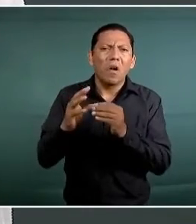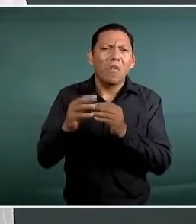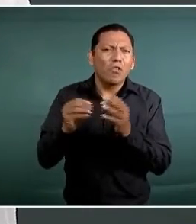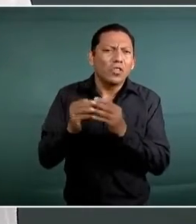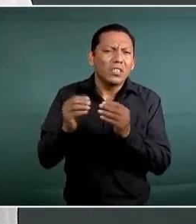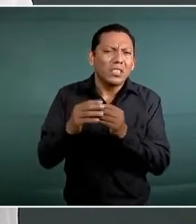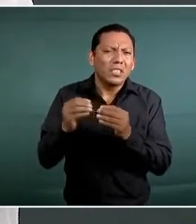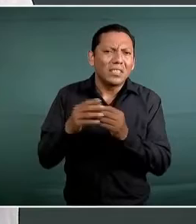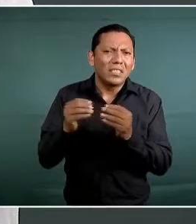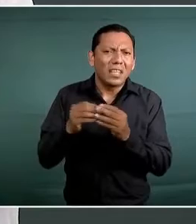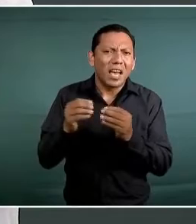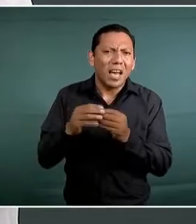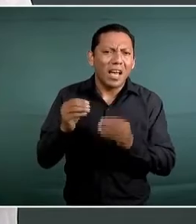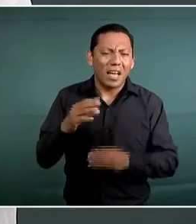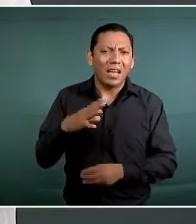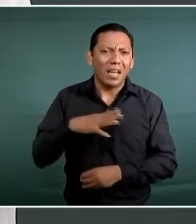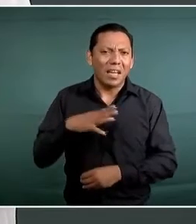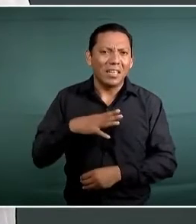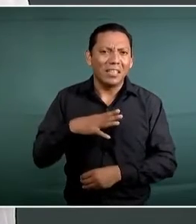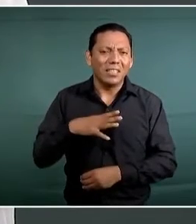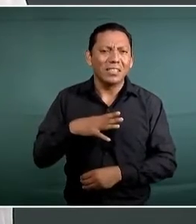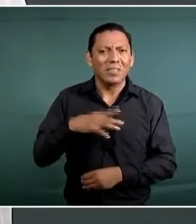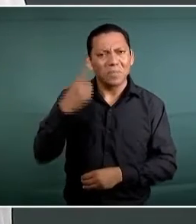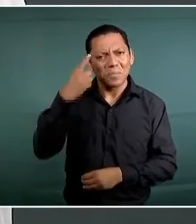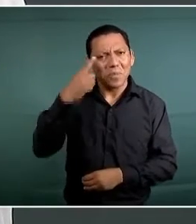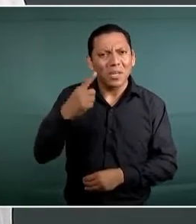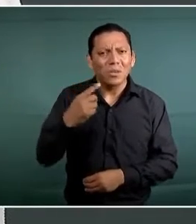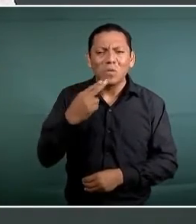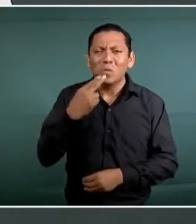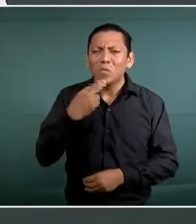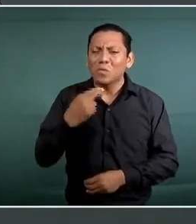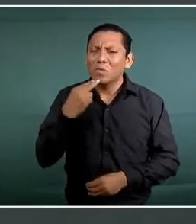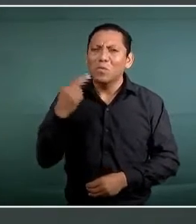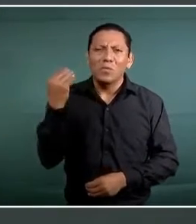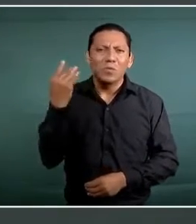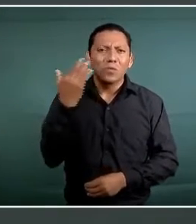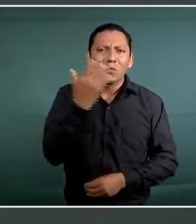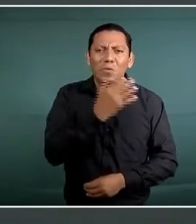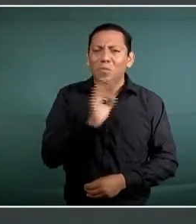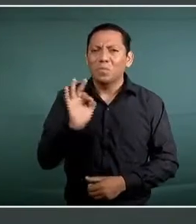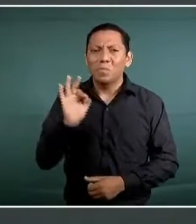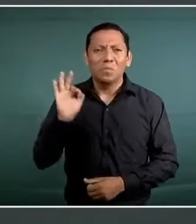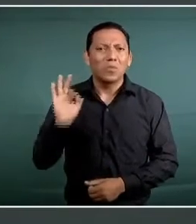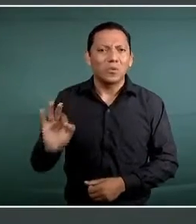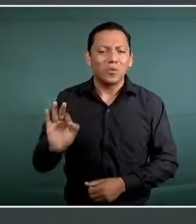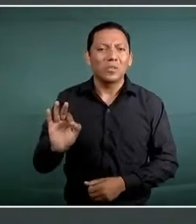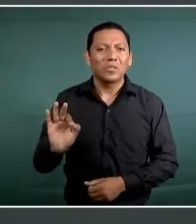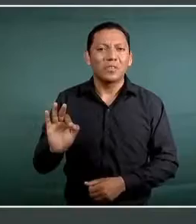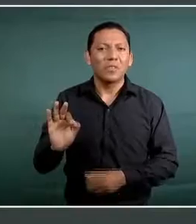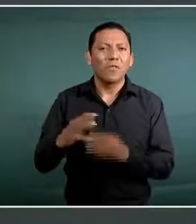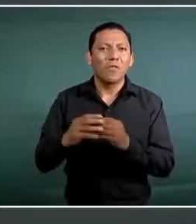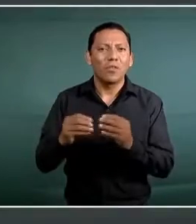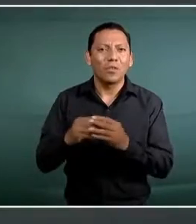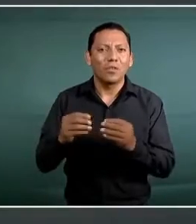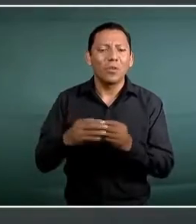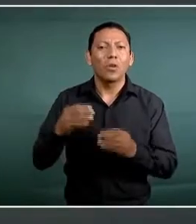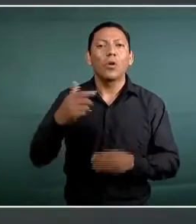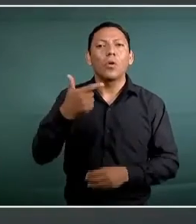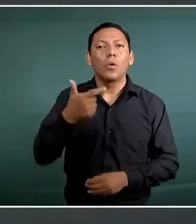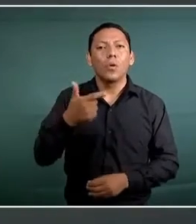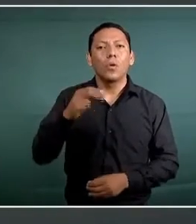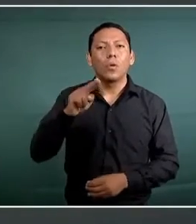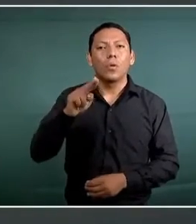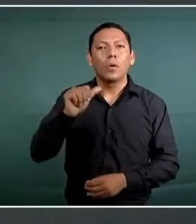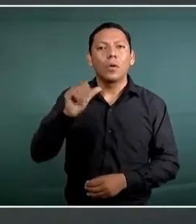que también sirve para hacer un dulce muy rico. La fruta es el huapaque.